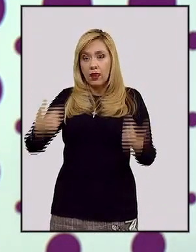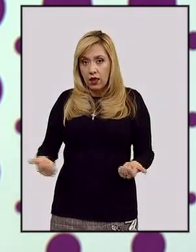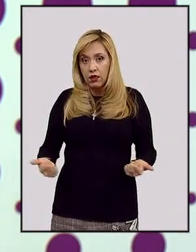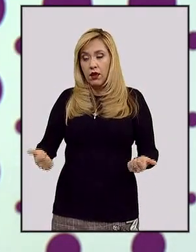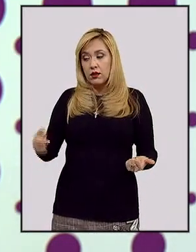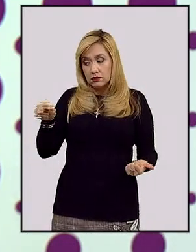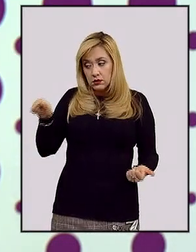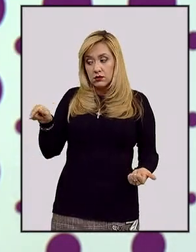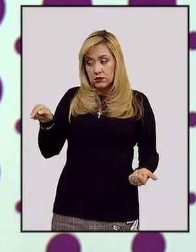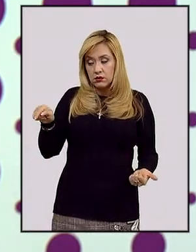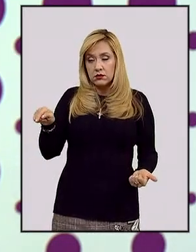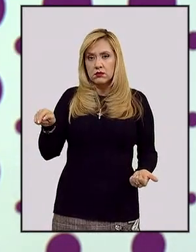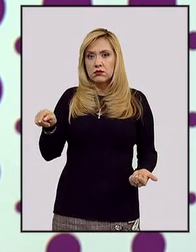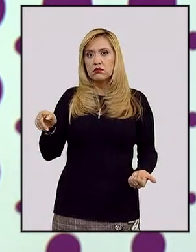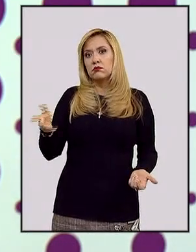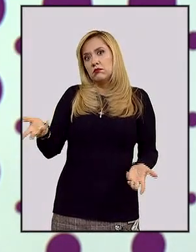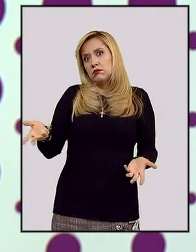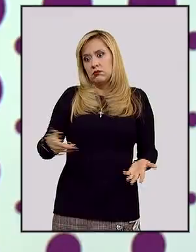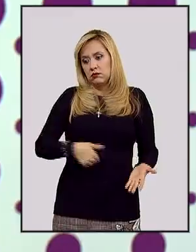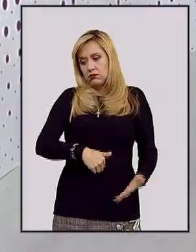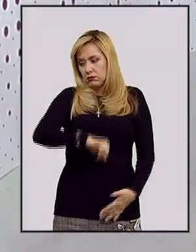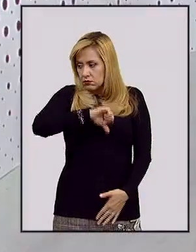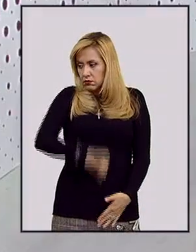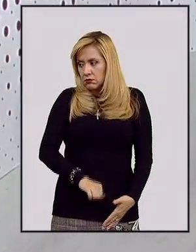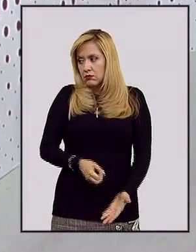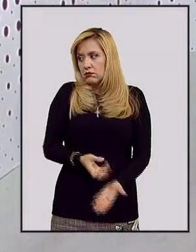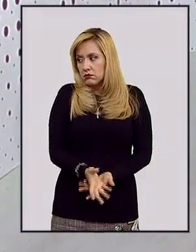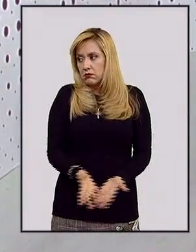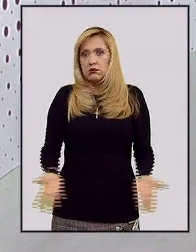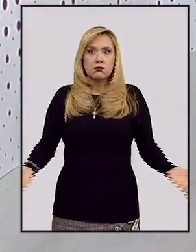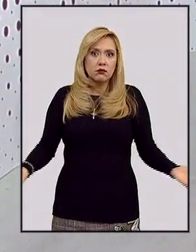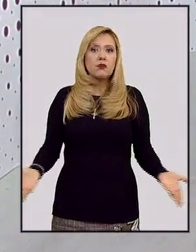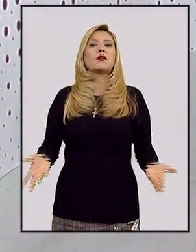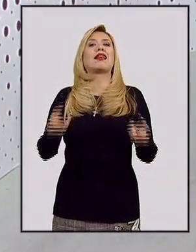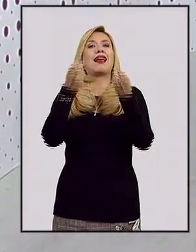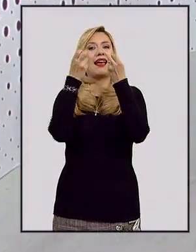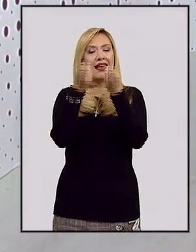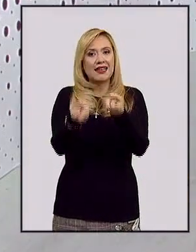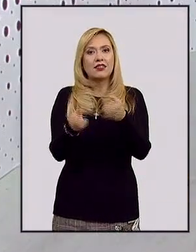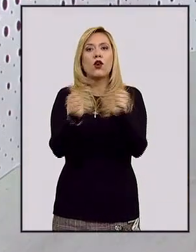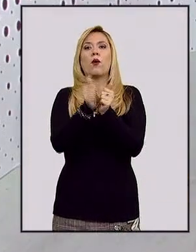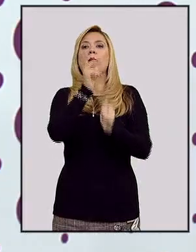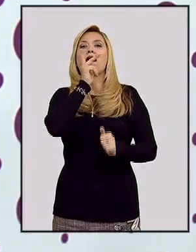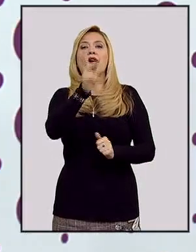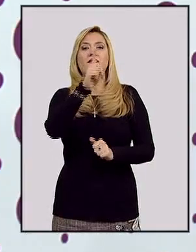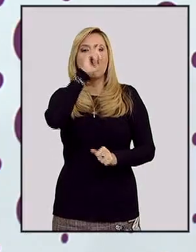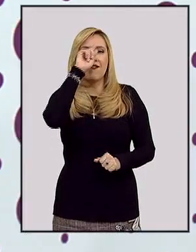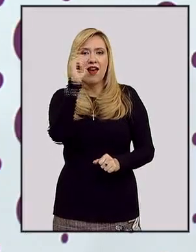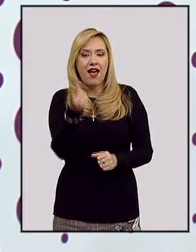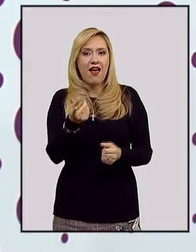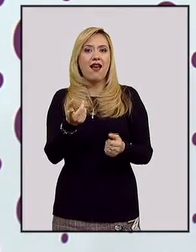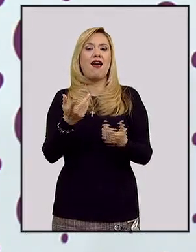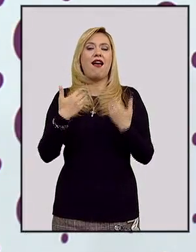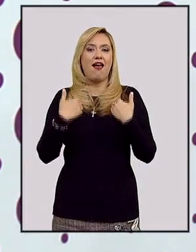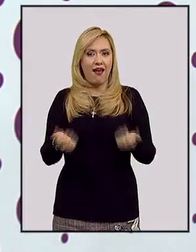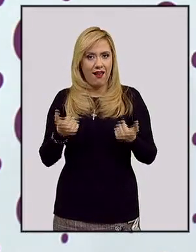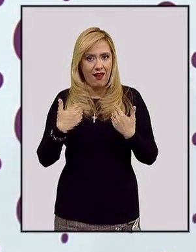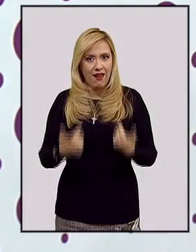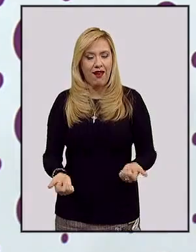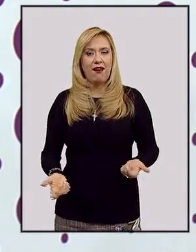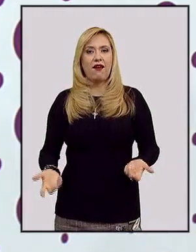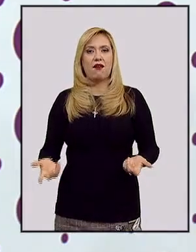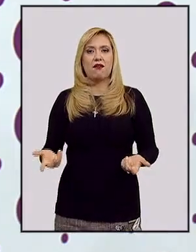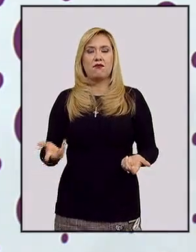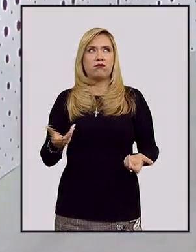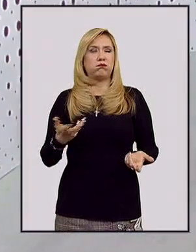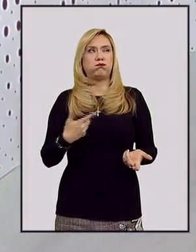cultural, qué implicaciones tienen las cosas. Sí, en un lenguaje asequible, digamos. Sí, y que realmente